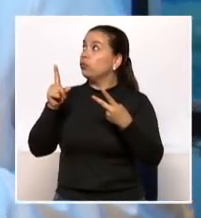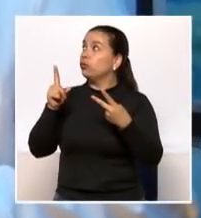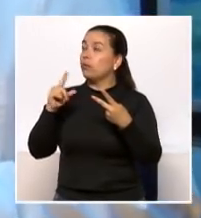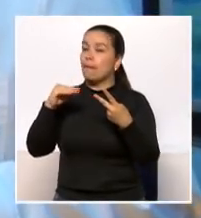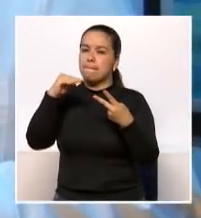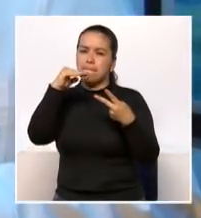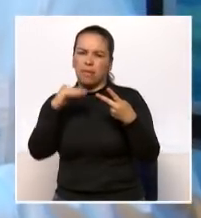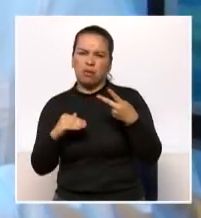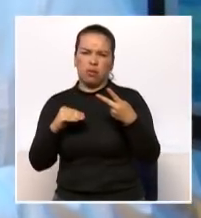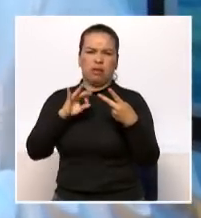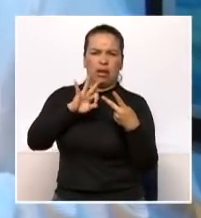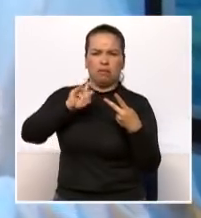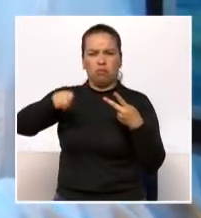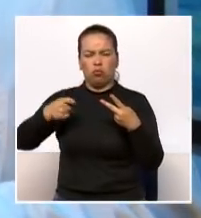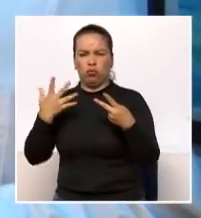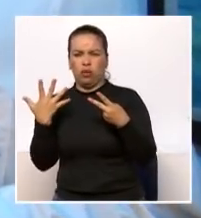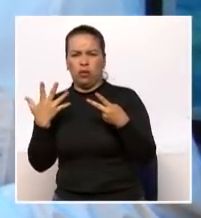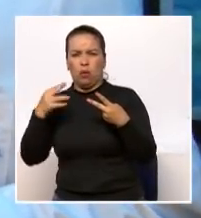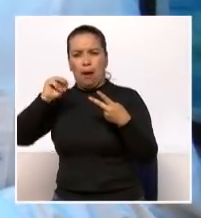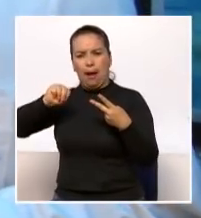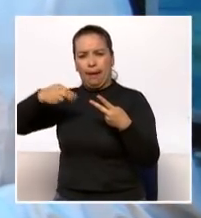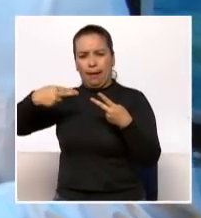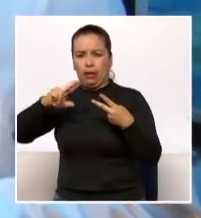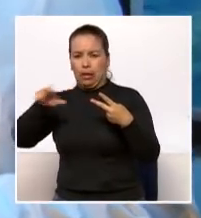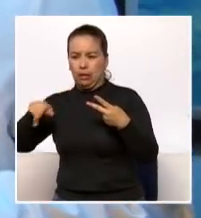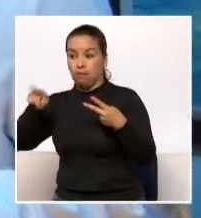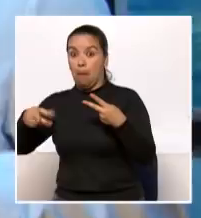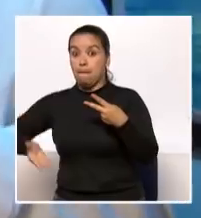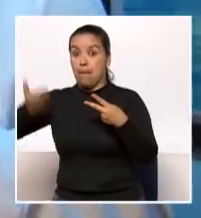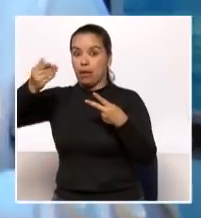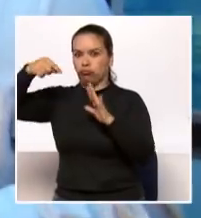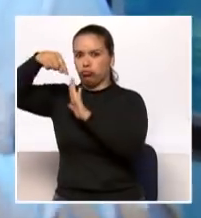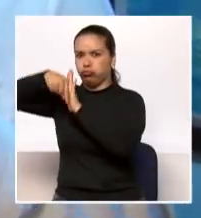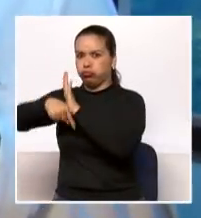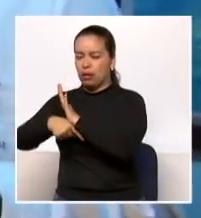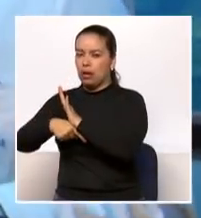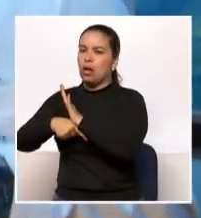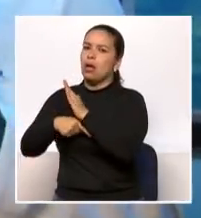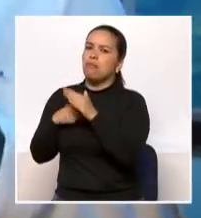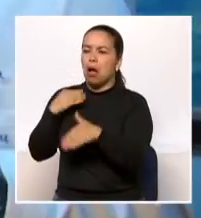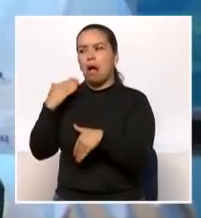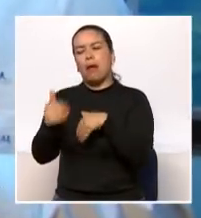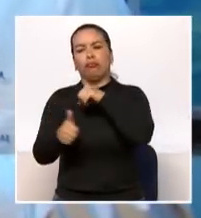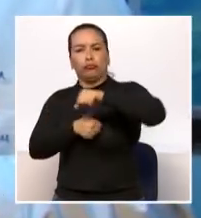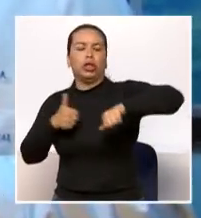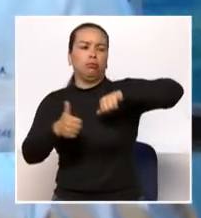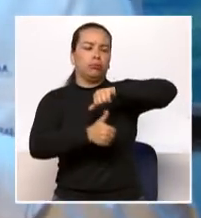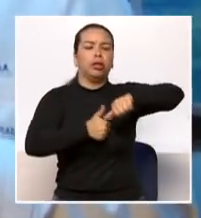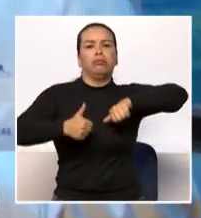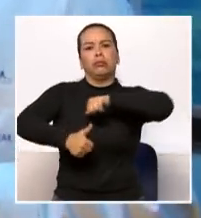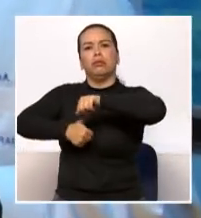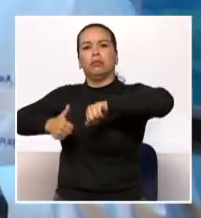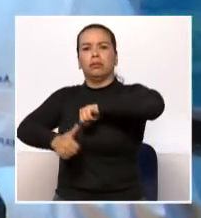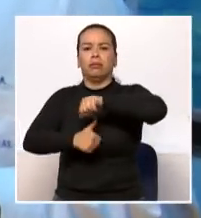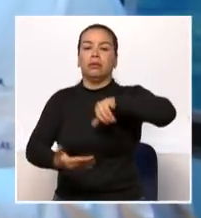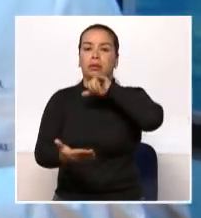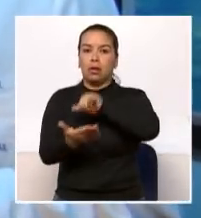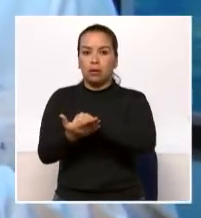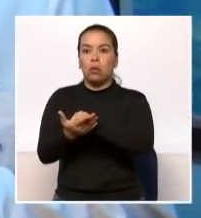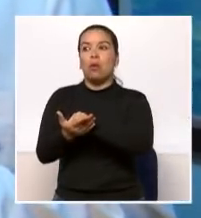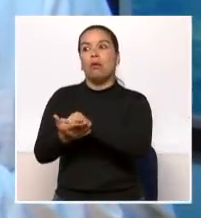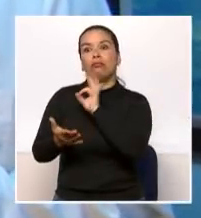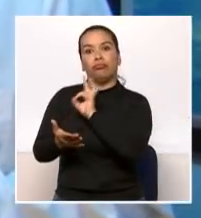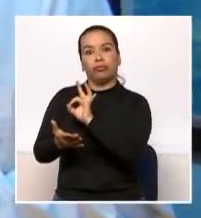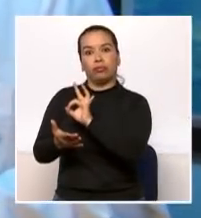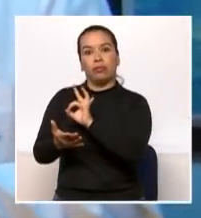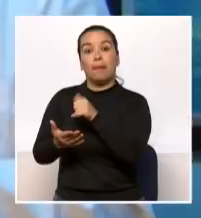de 3.5 MHz, pero mayor profundidad. Entonces, en la medida que va cambiando eso, con eso se juega para